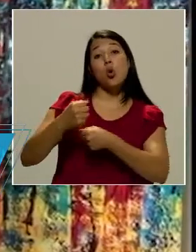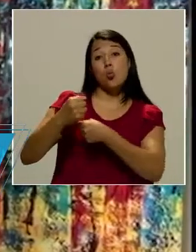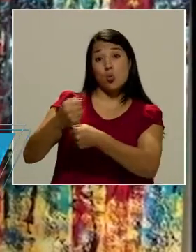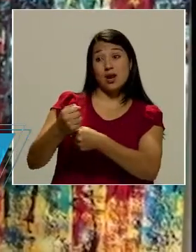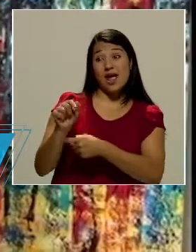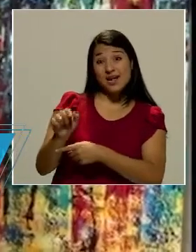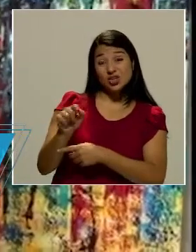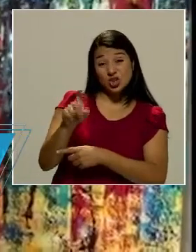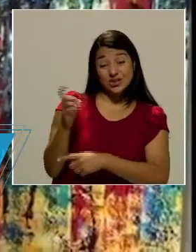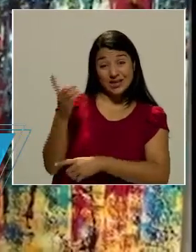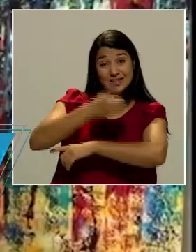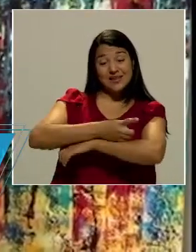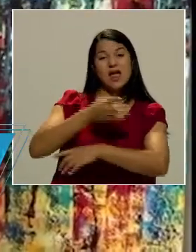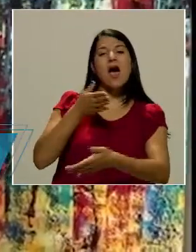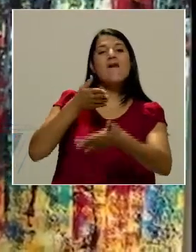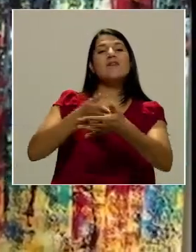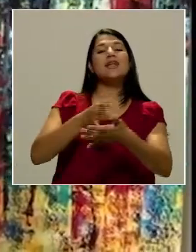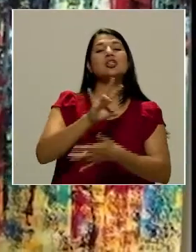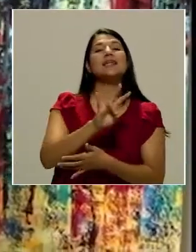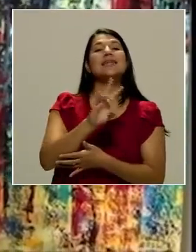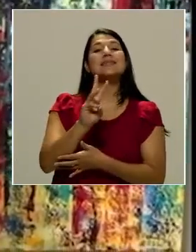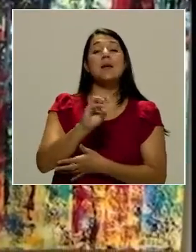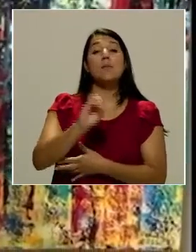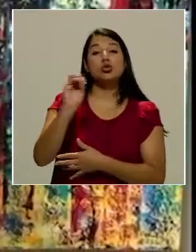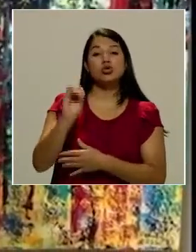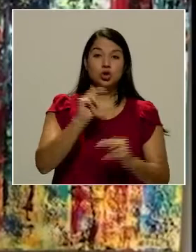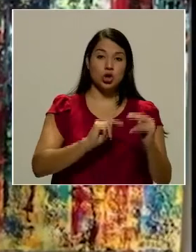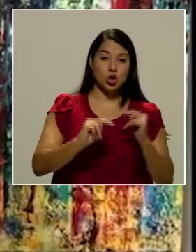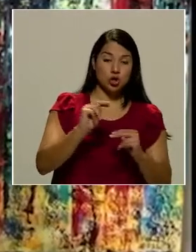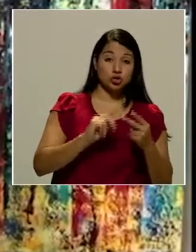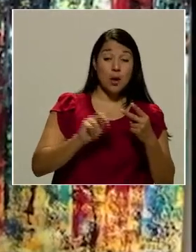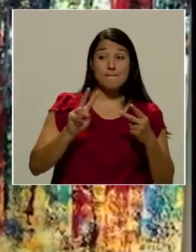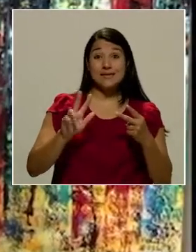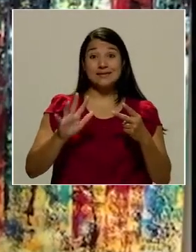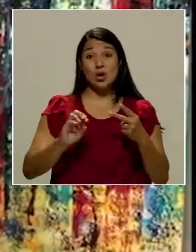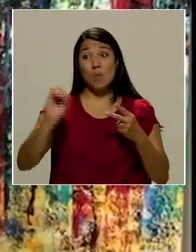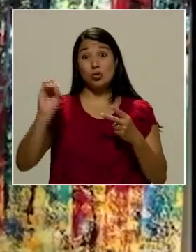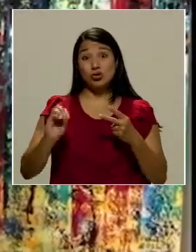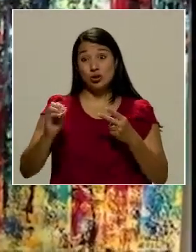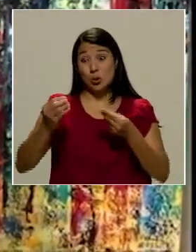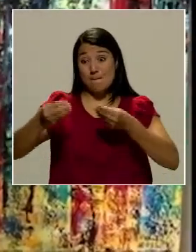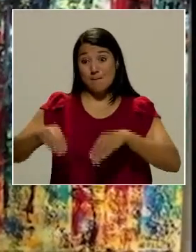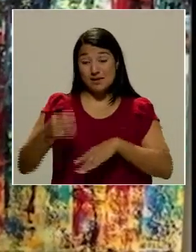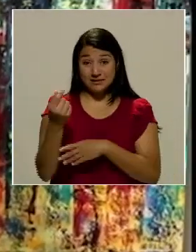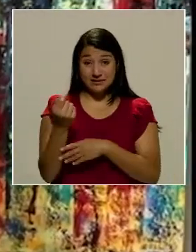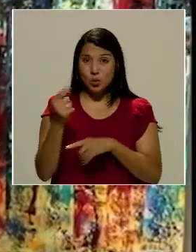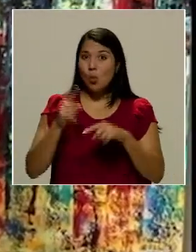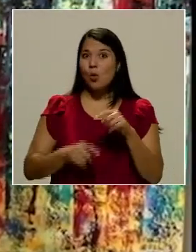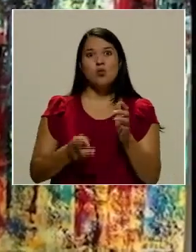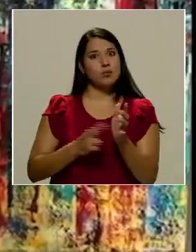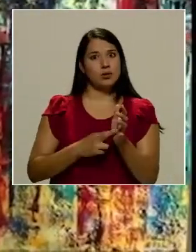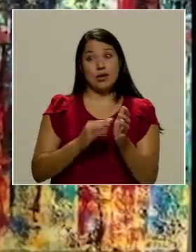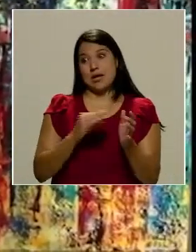76% en afectación de nuestros negocios y un 25% en pérdidas, no lo podemos volver a repetir, y menos en